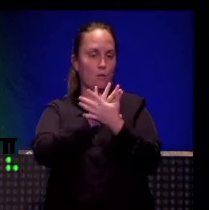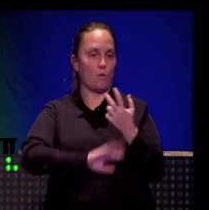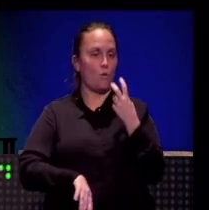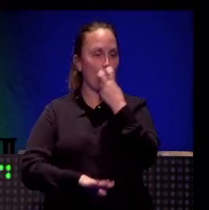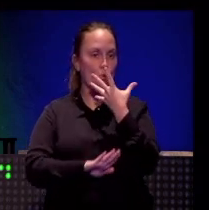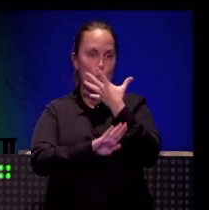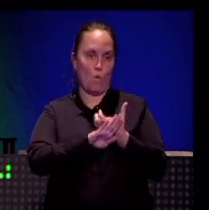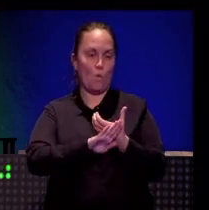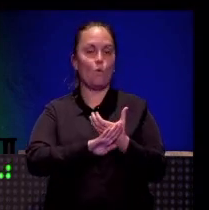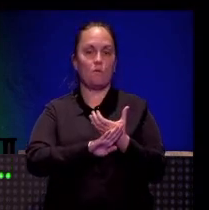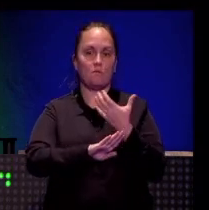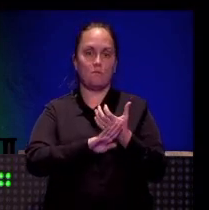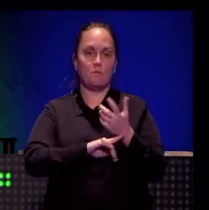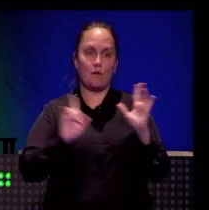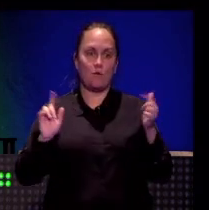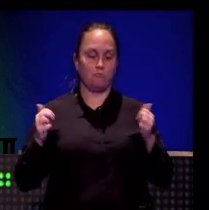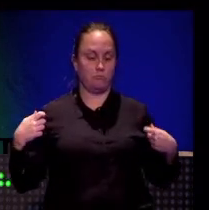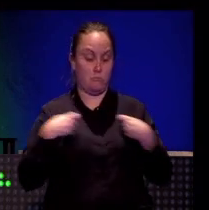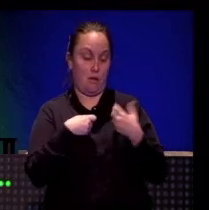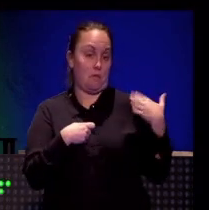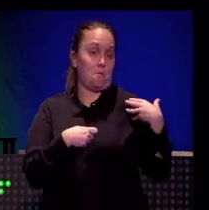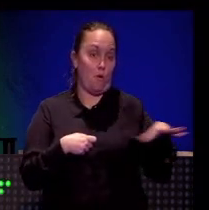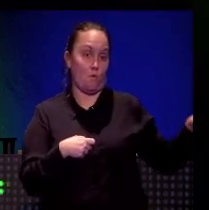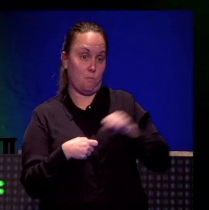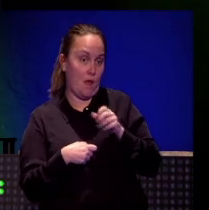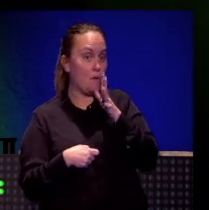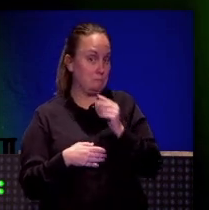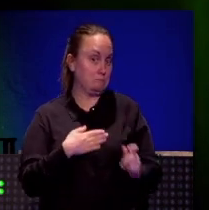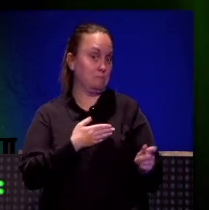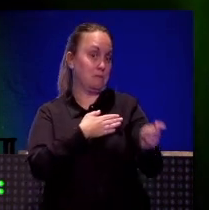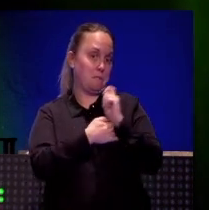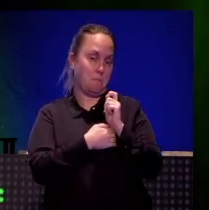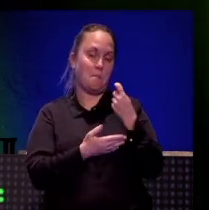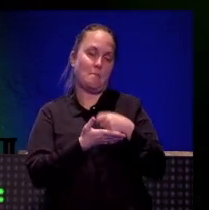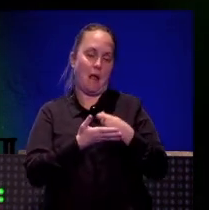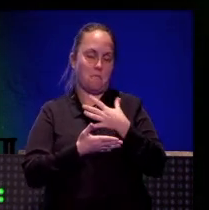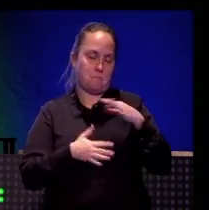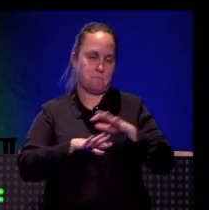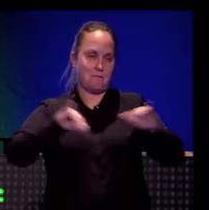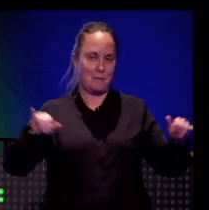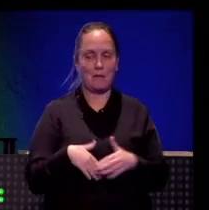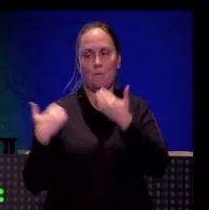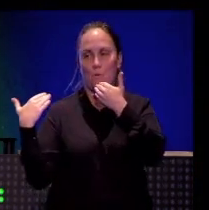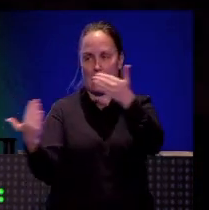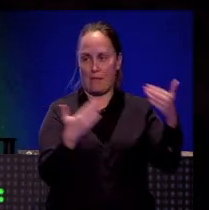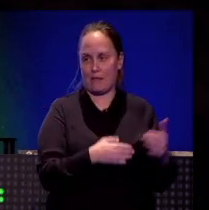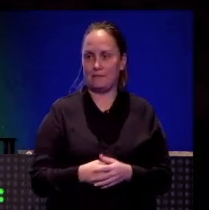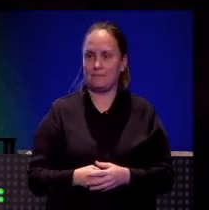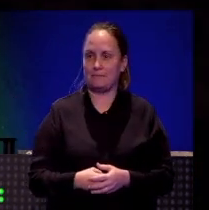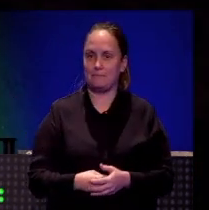pero más que nada porque estoy amortizando la chaqueta que lo compré hace hace poquito así que nada pues muchas gracias